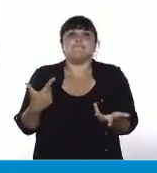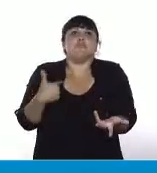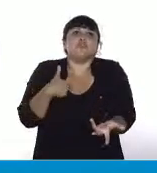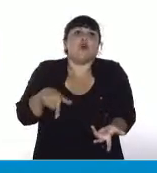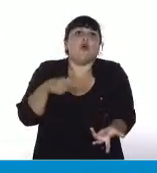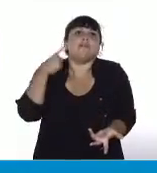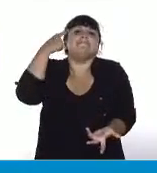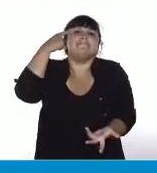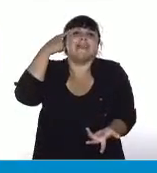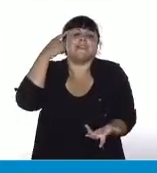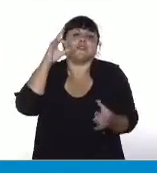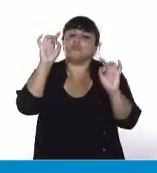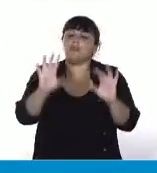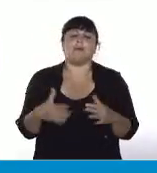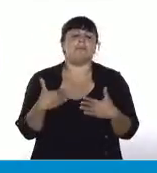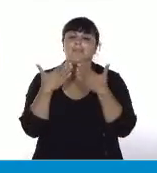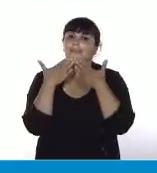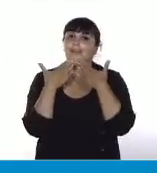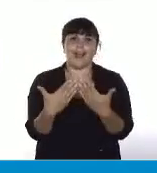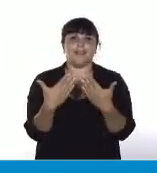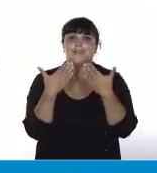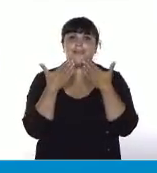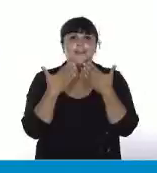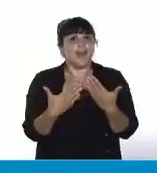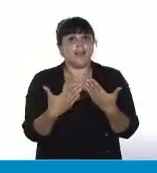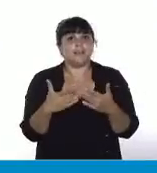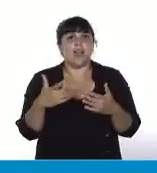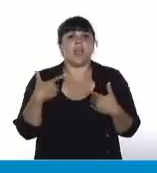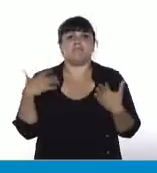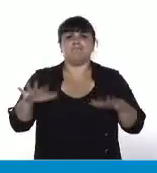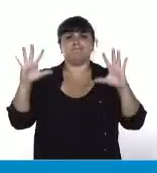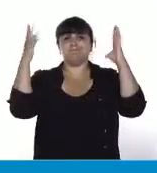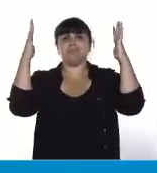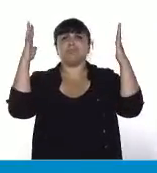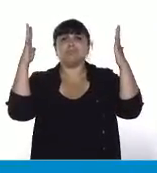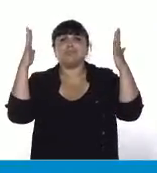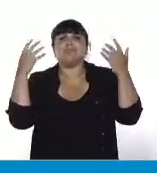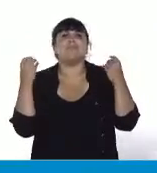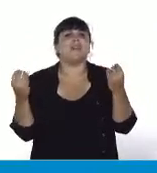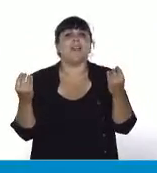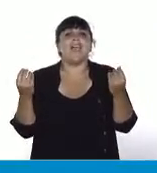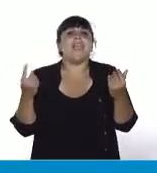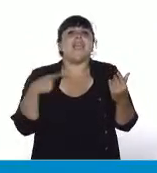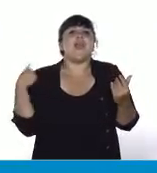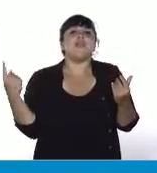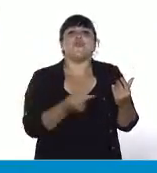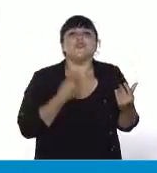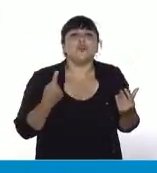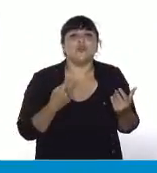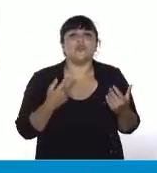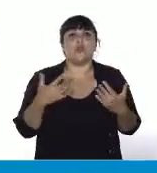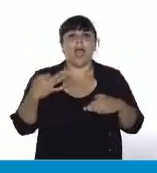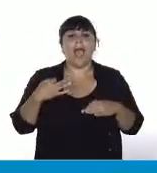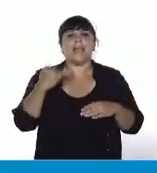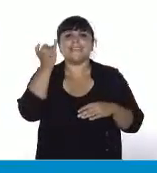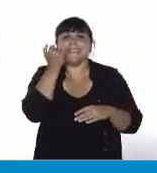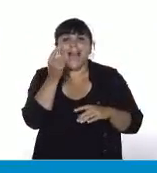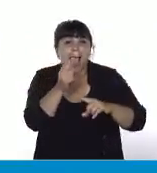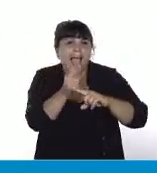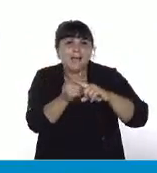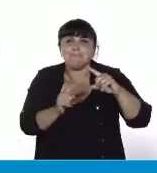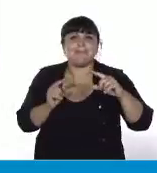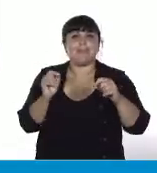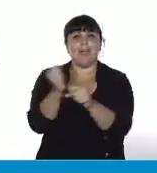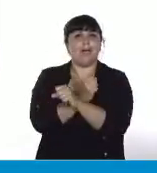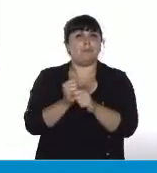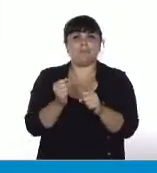tengo palabras de agradecimientos y celebro que estemos dando media sanción a esta